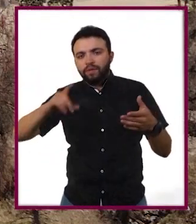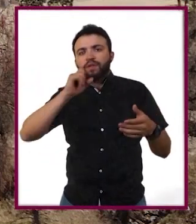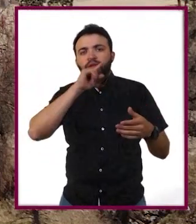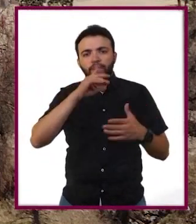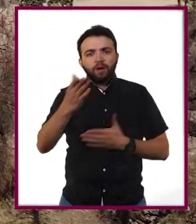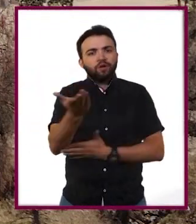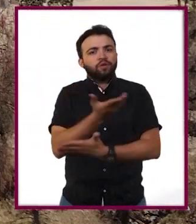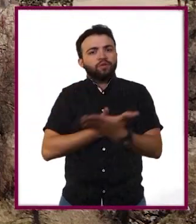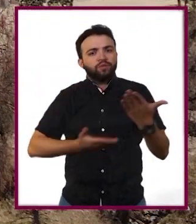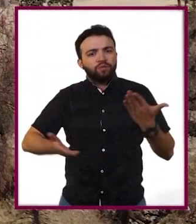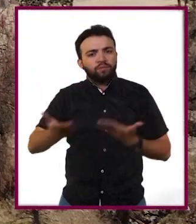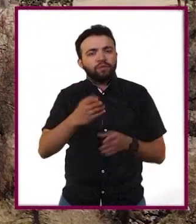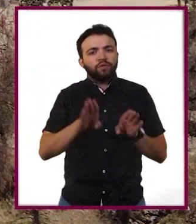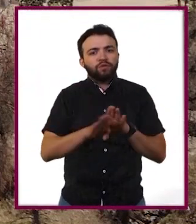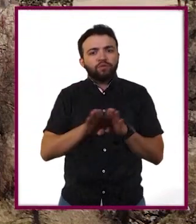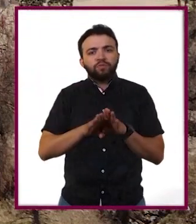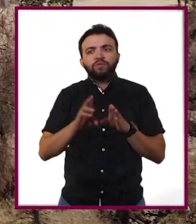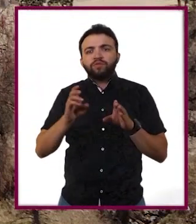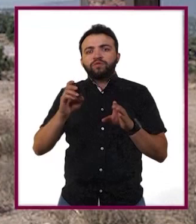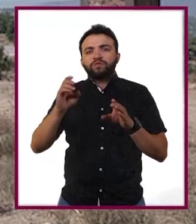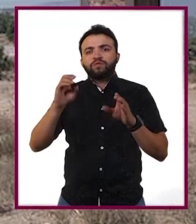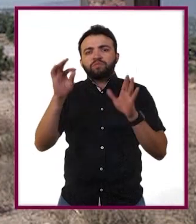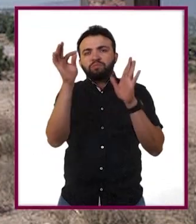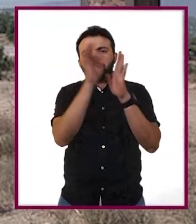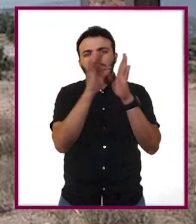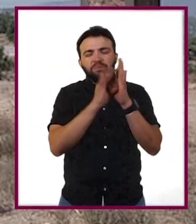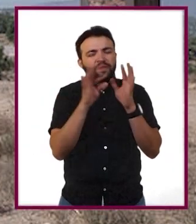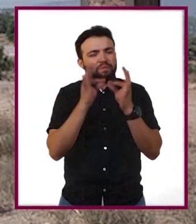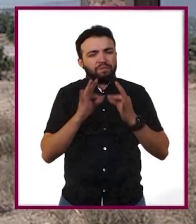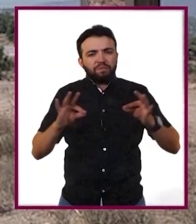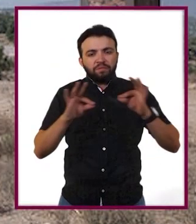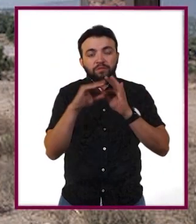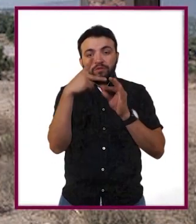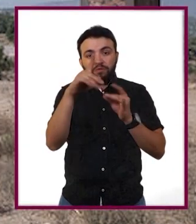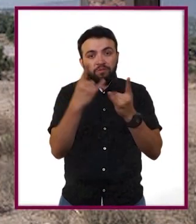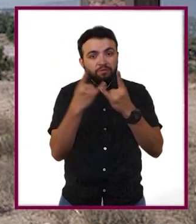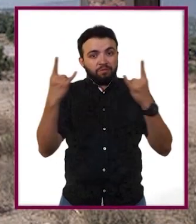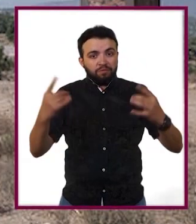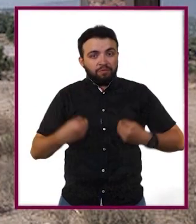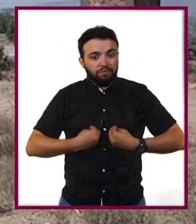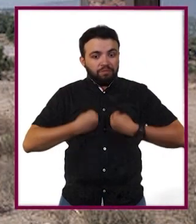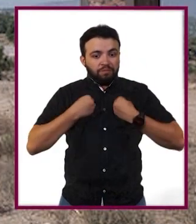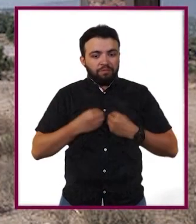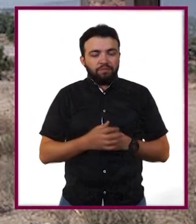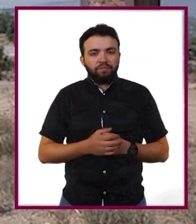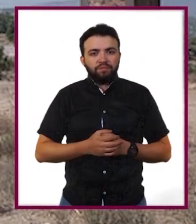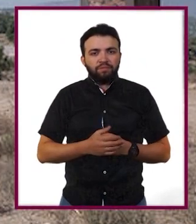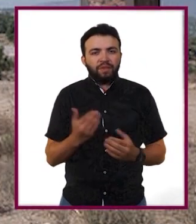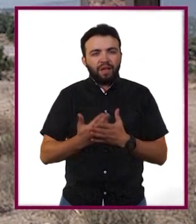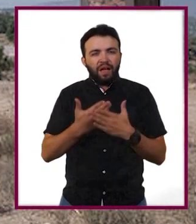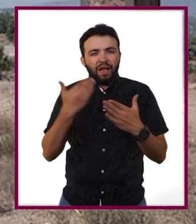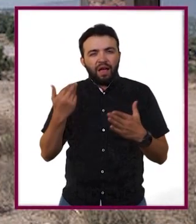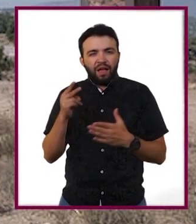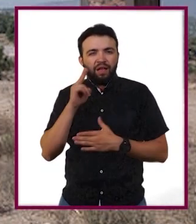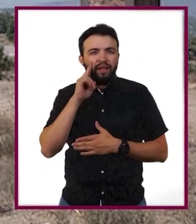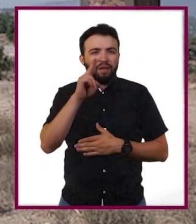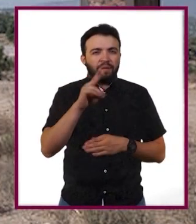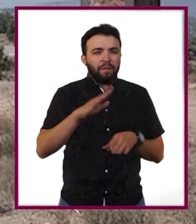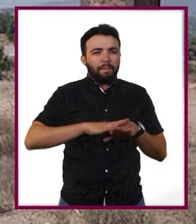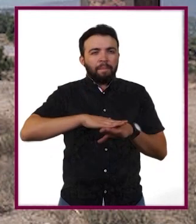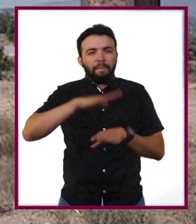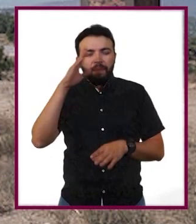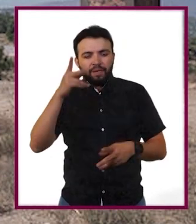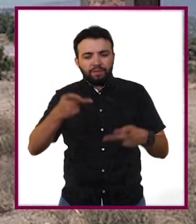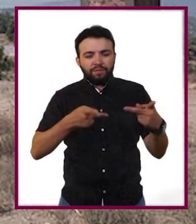compartirá algunos datos interesantes sobre su vida. Pero antes de platicar con la maestra María Elena, les propongo que lleguemos un poco